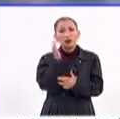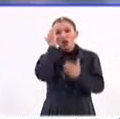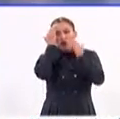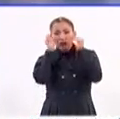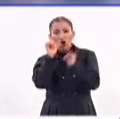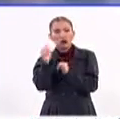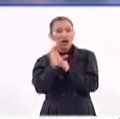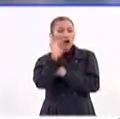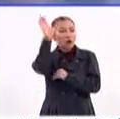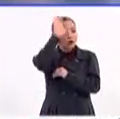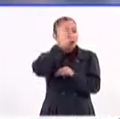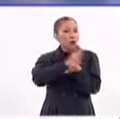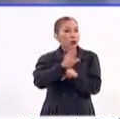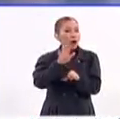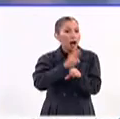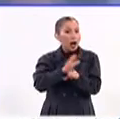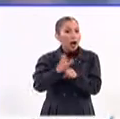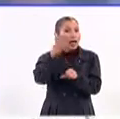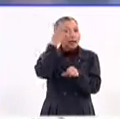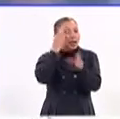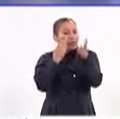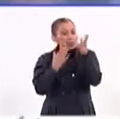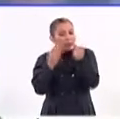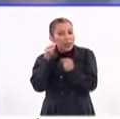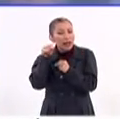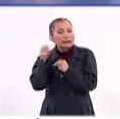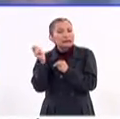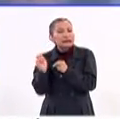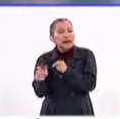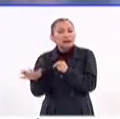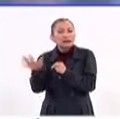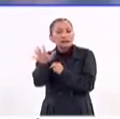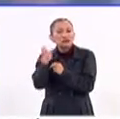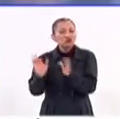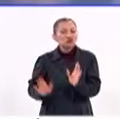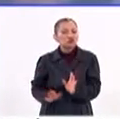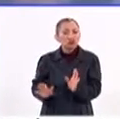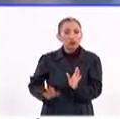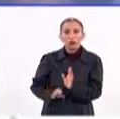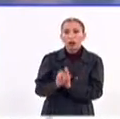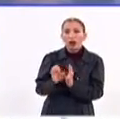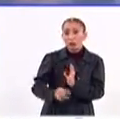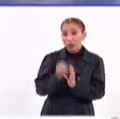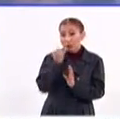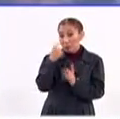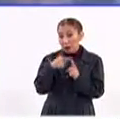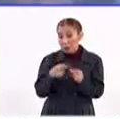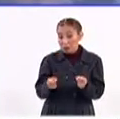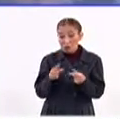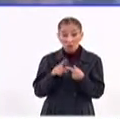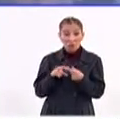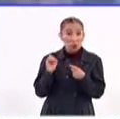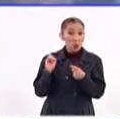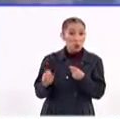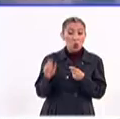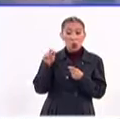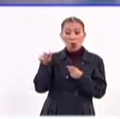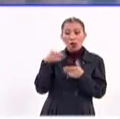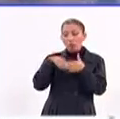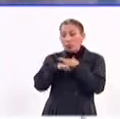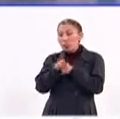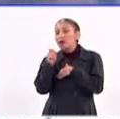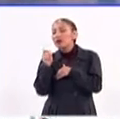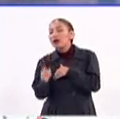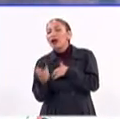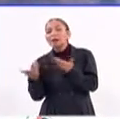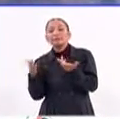conocer otras culturas es precisamente aprendiendo parte de sus rasgos, como por ejemplo puede ser el idioma japonés o puede ser adentrarse